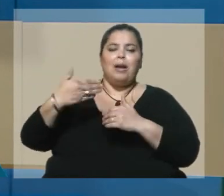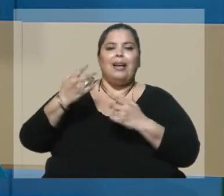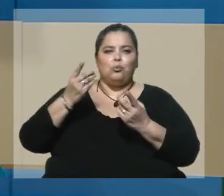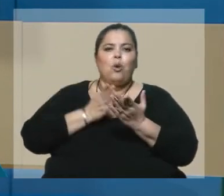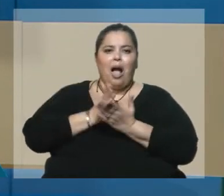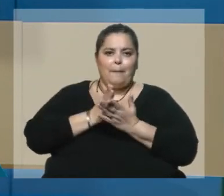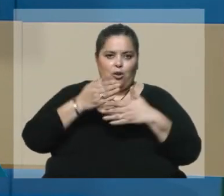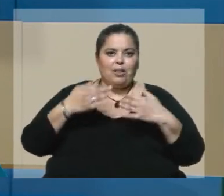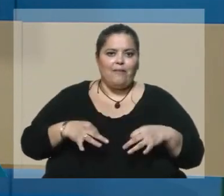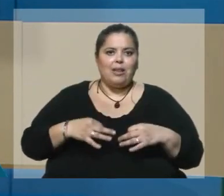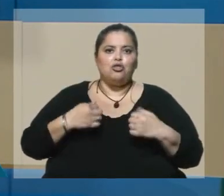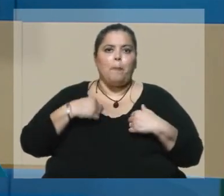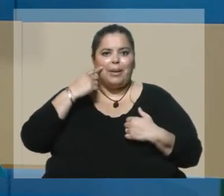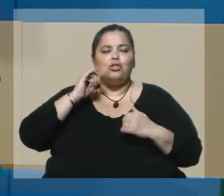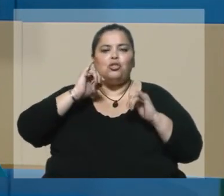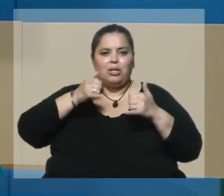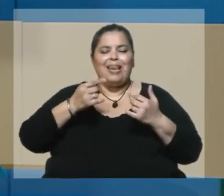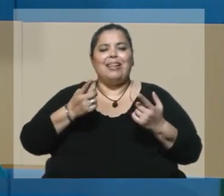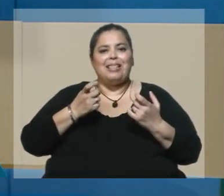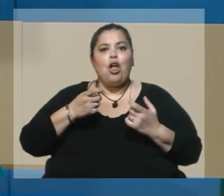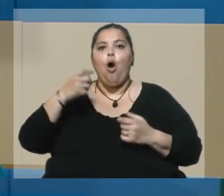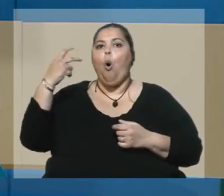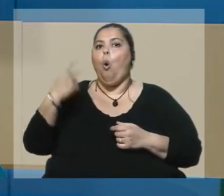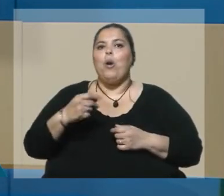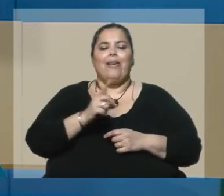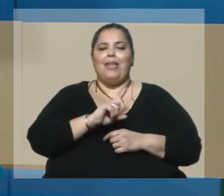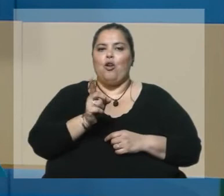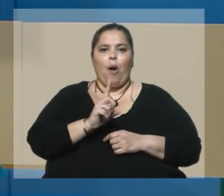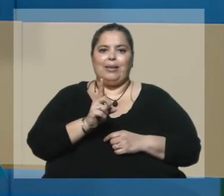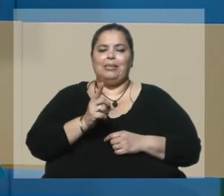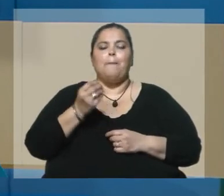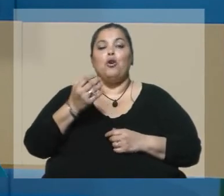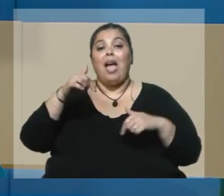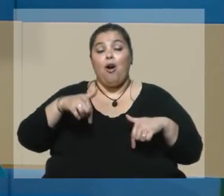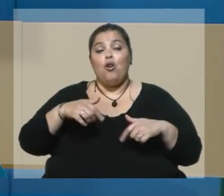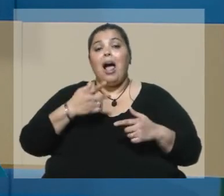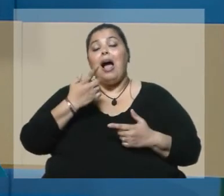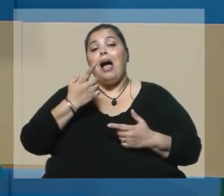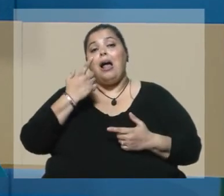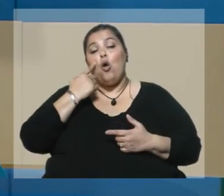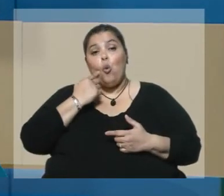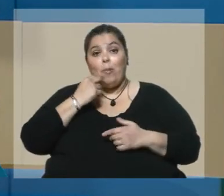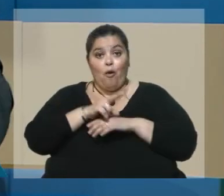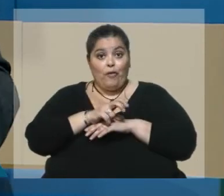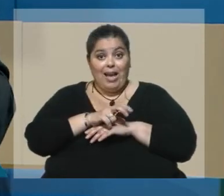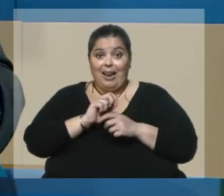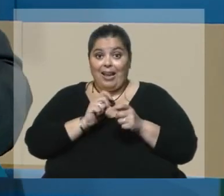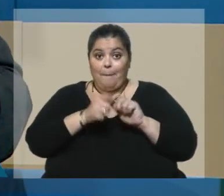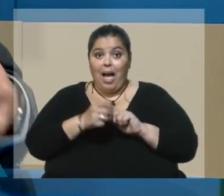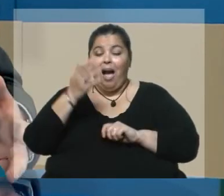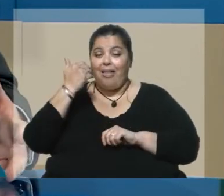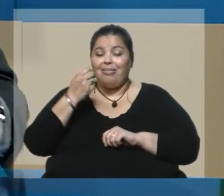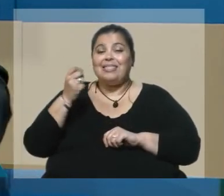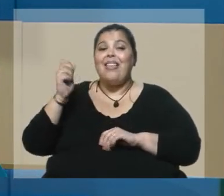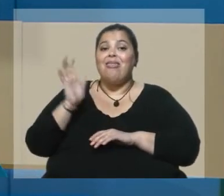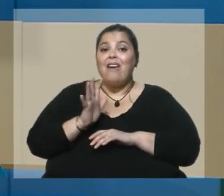y es necesario no es urgente como era en 2019 porque los números fiscales han cambiado este teníamos un déficit